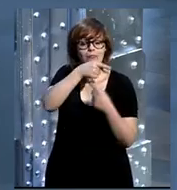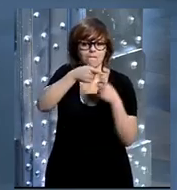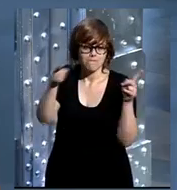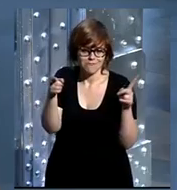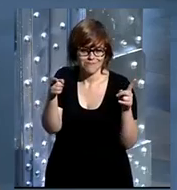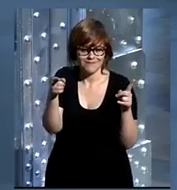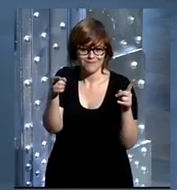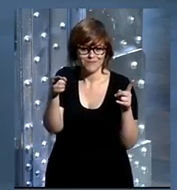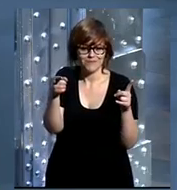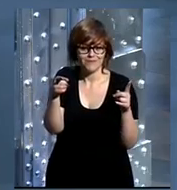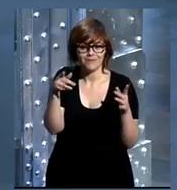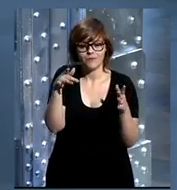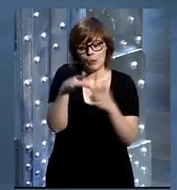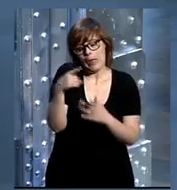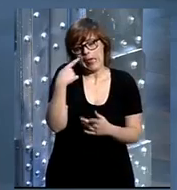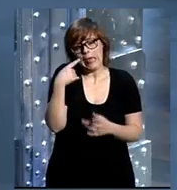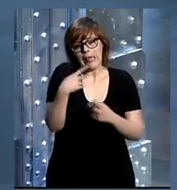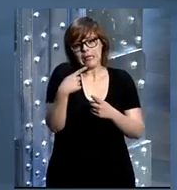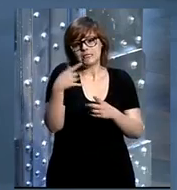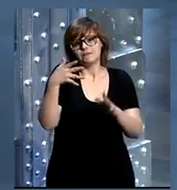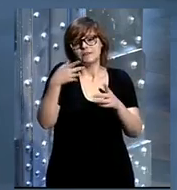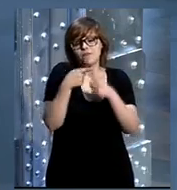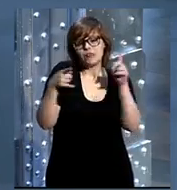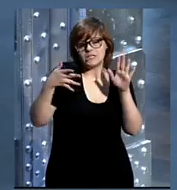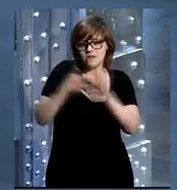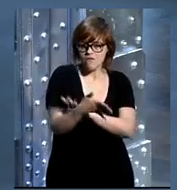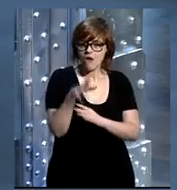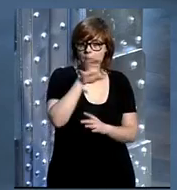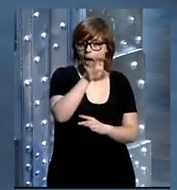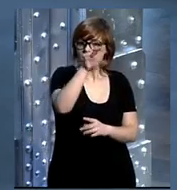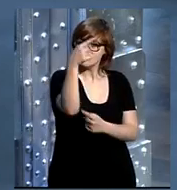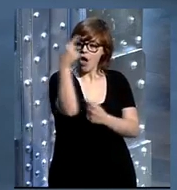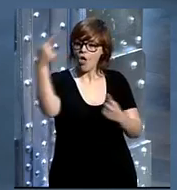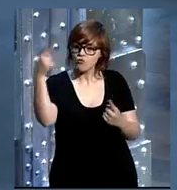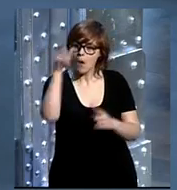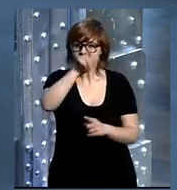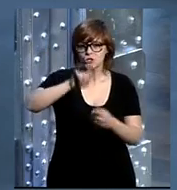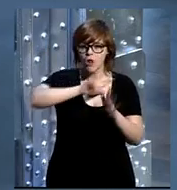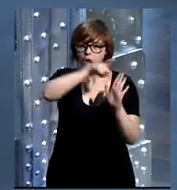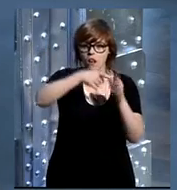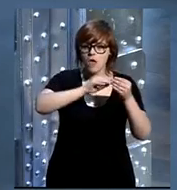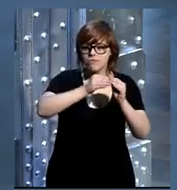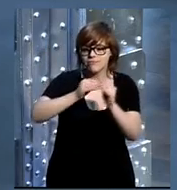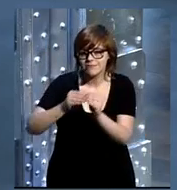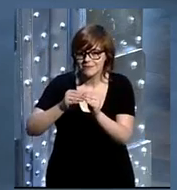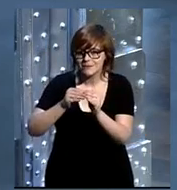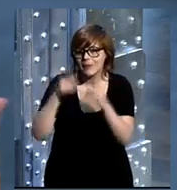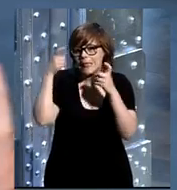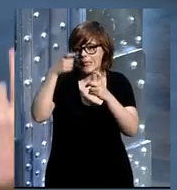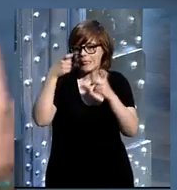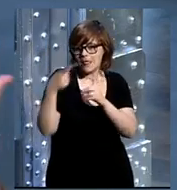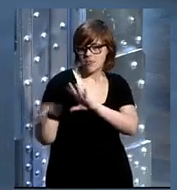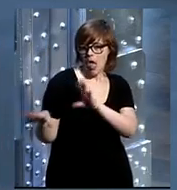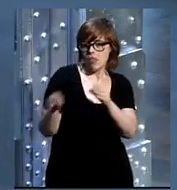la problemática, la visión que tienen los legisladores nacionales de la situación en su país, y al final